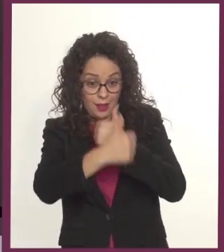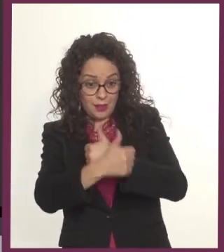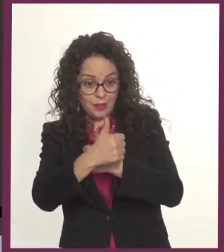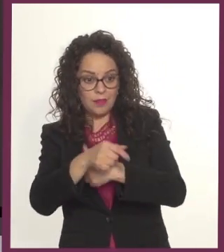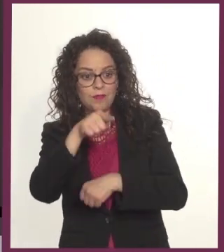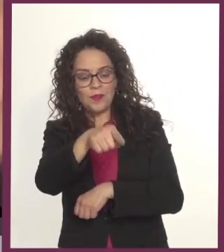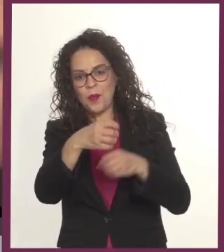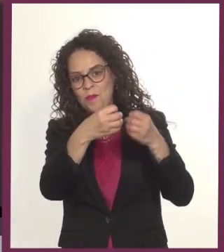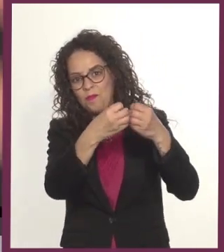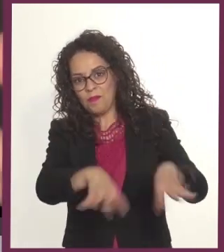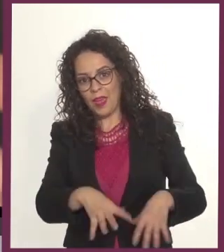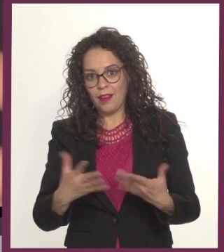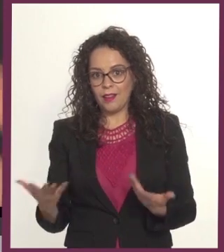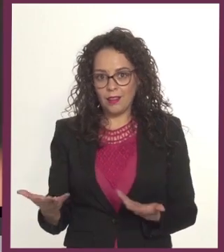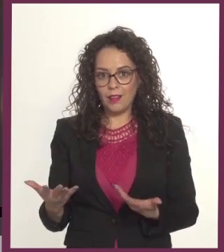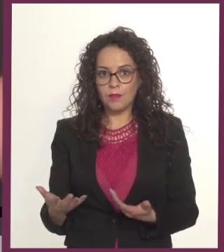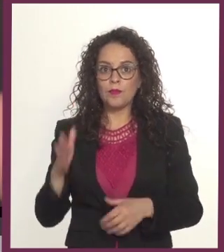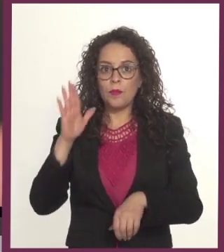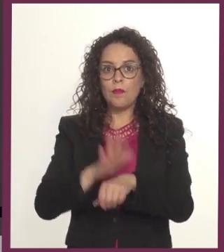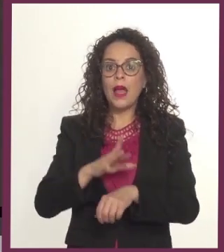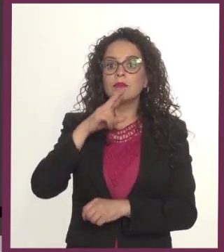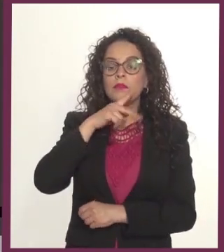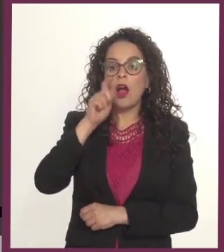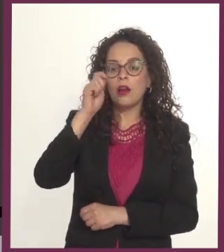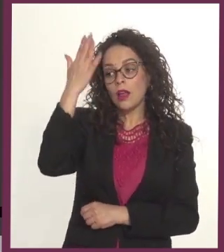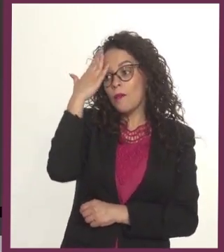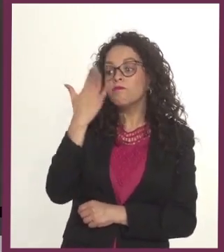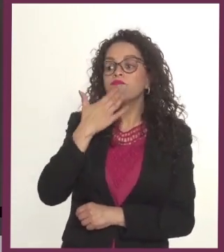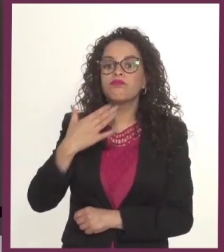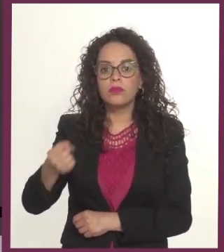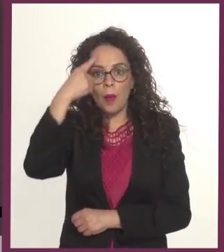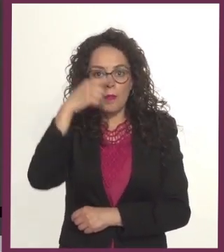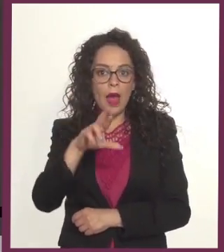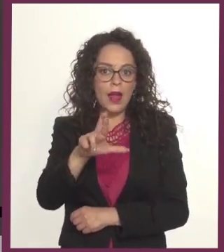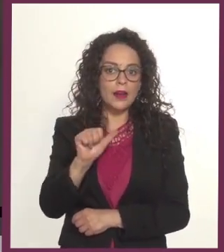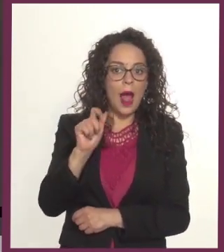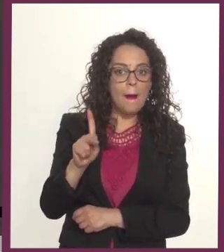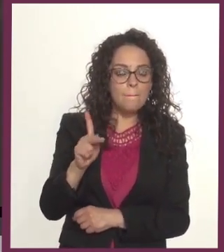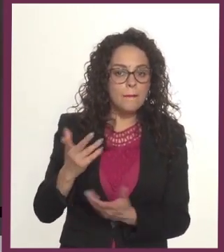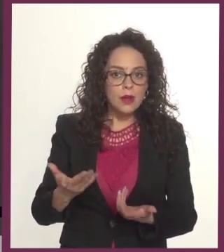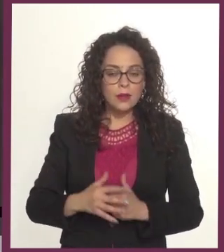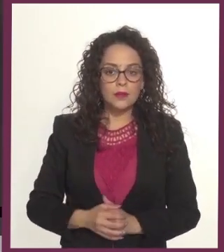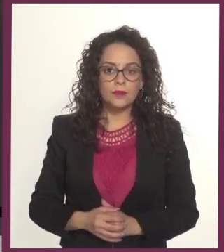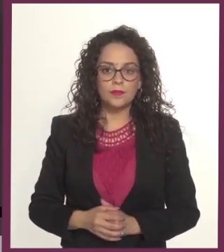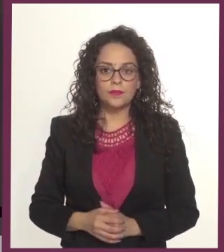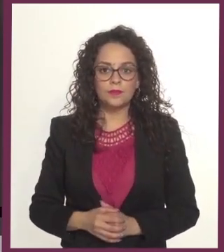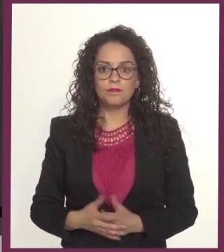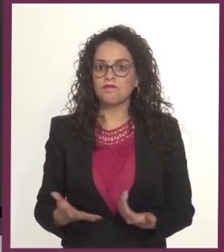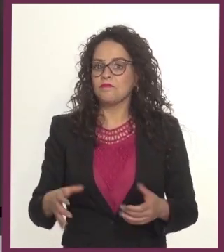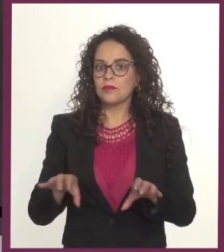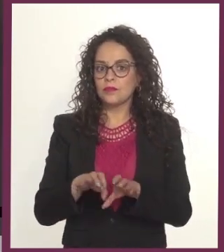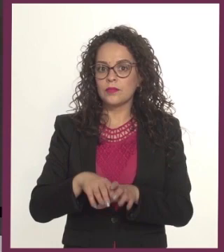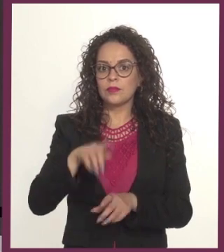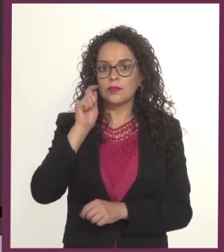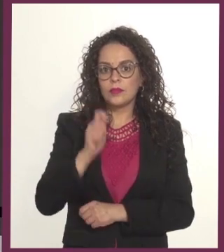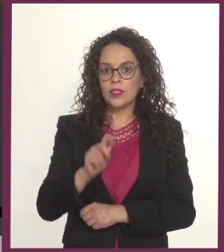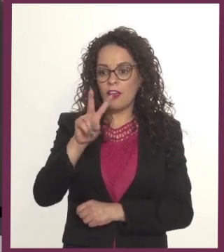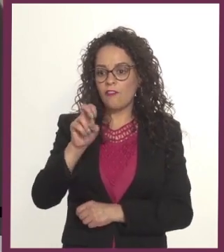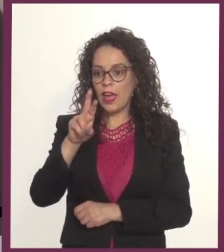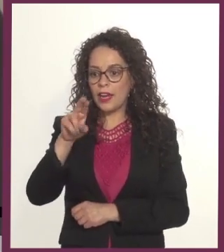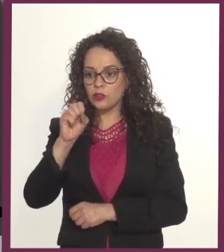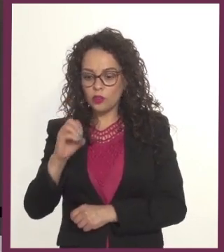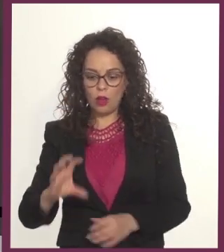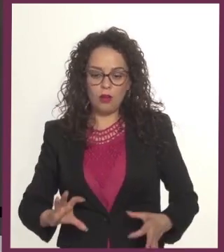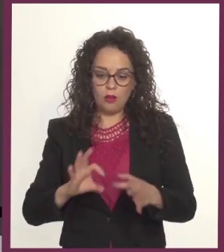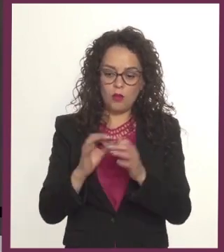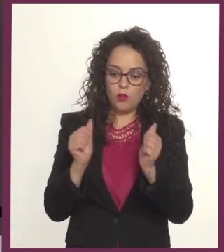capacidad creativa de desarrollar un argumento que venza al argumento de tu rival en ese momento improvisando